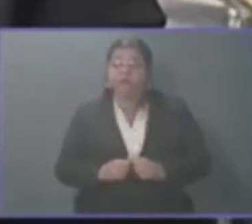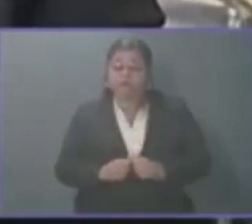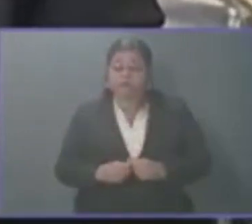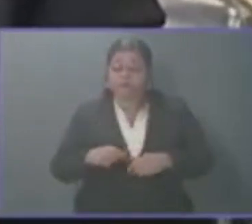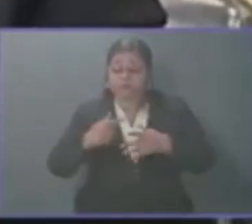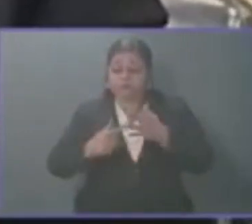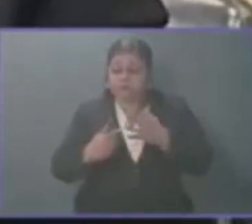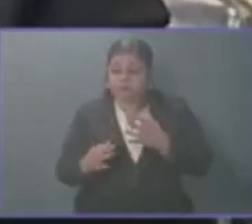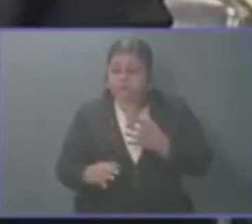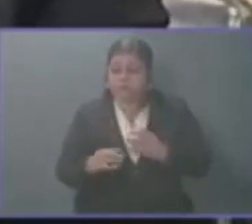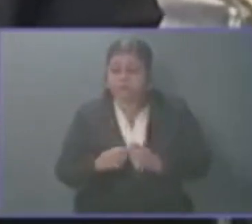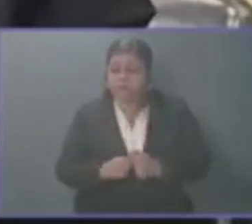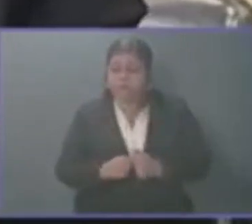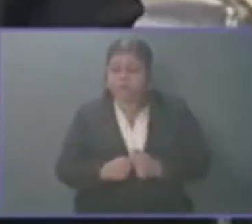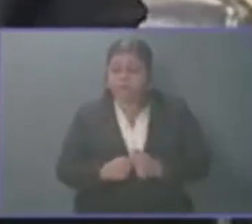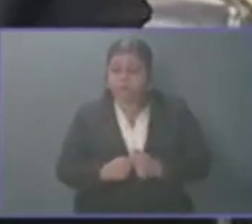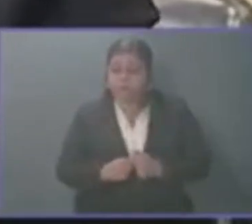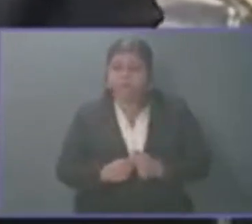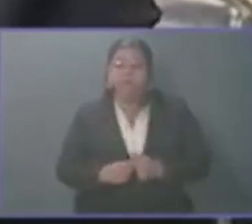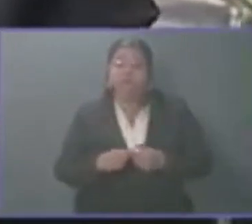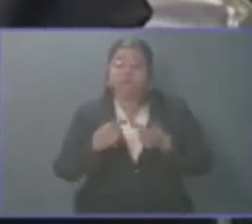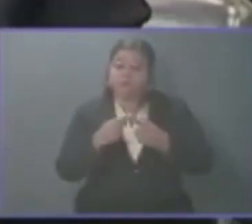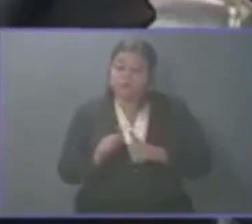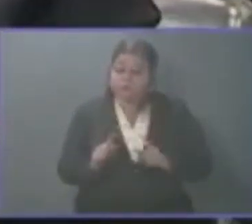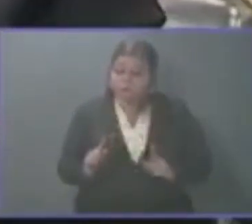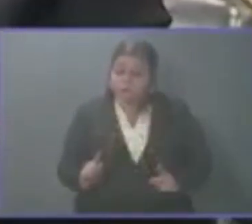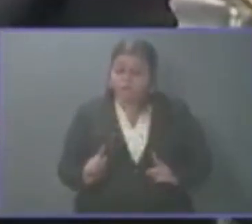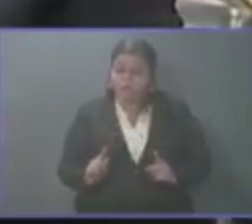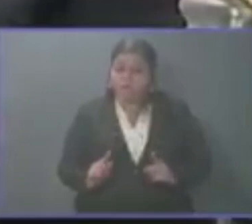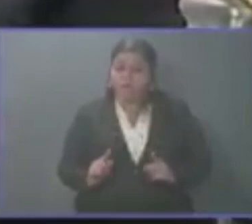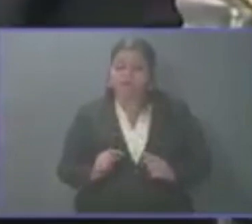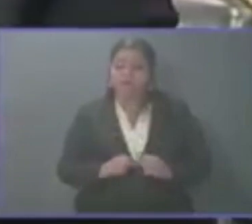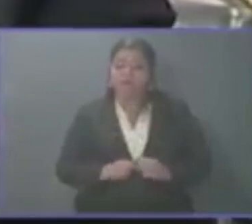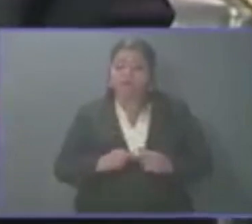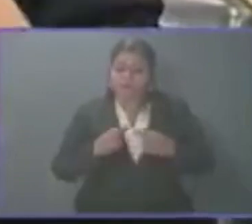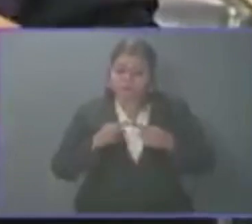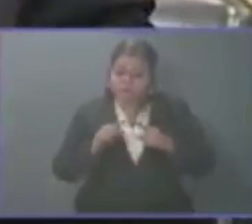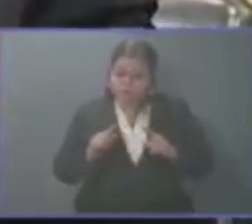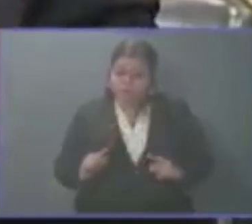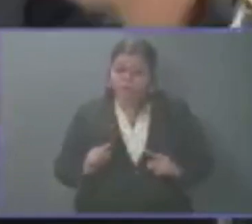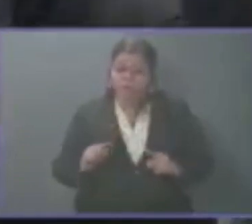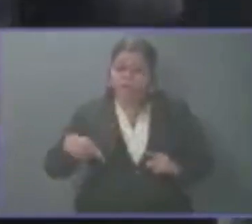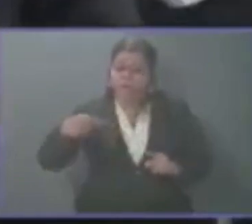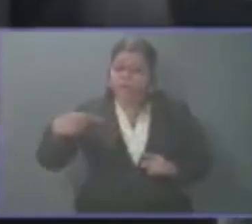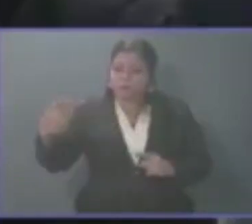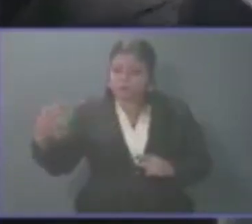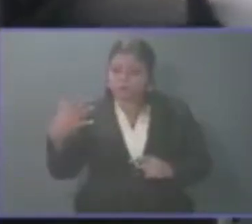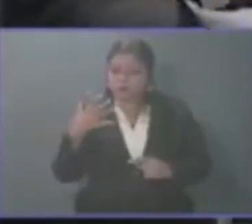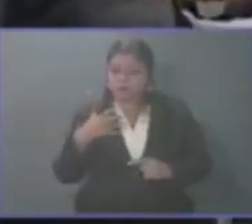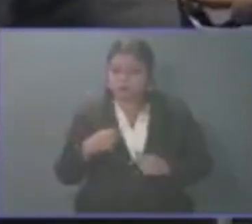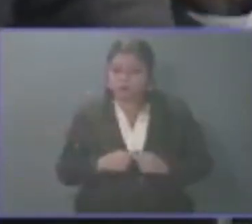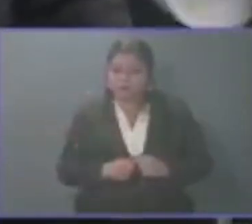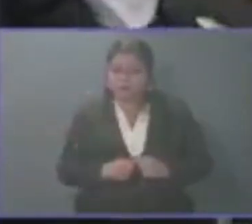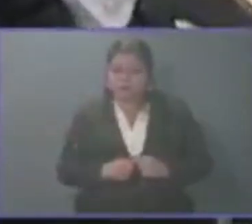perfectibles. Pero apenas, ojo, siempre se nos dijo,